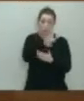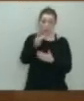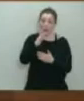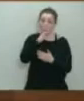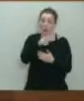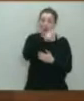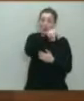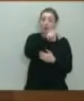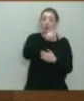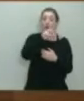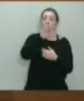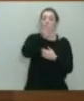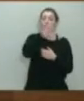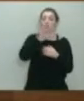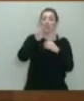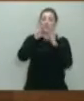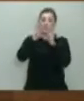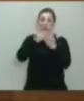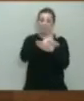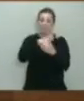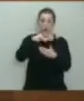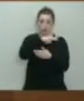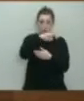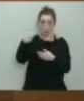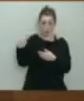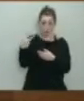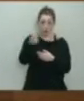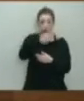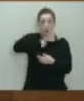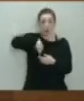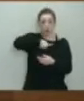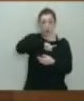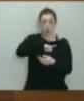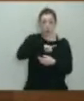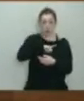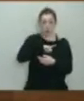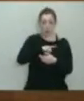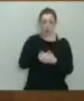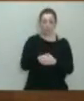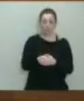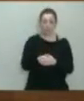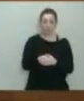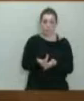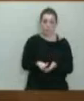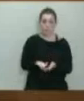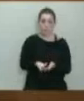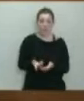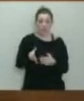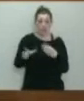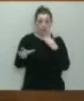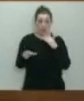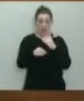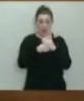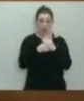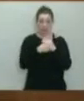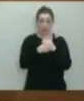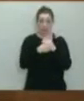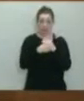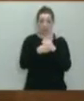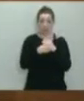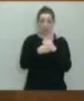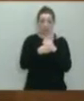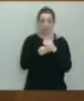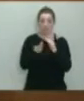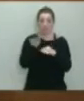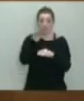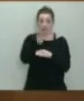de 157 millones de euros. Nosotros hemos planteado una enmienda a la totalidad